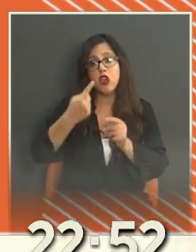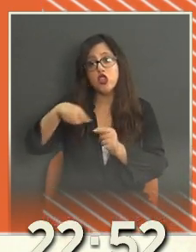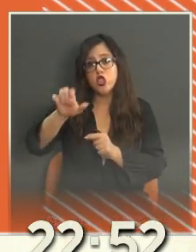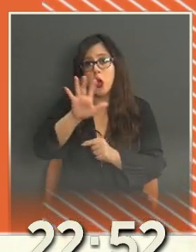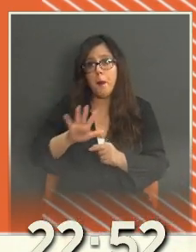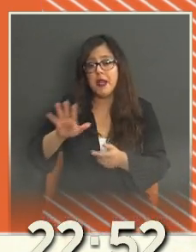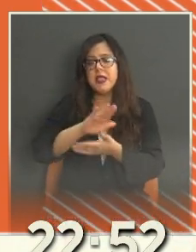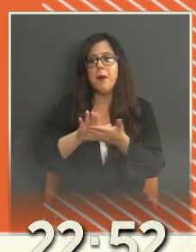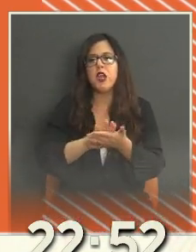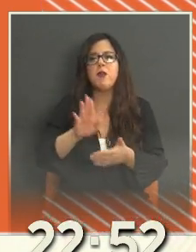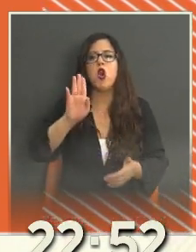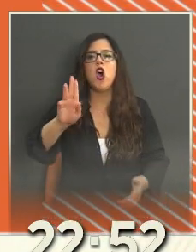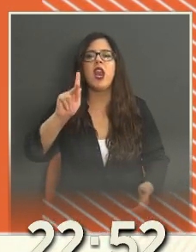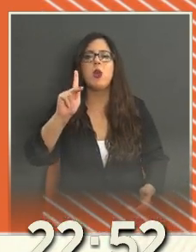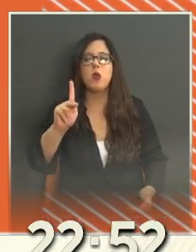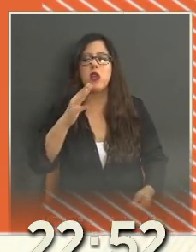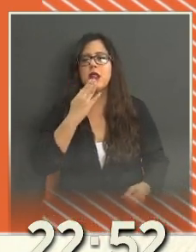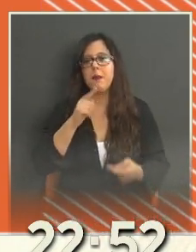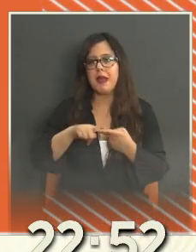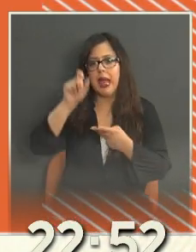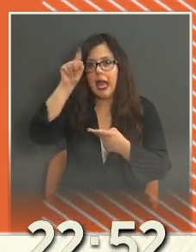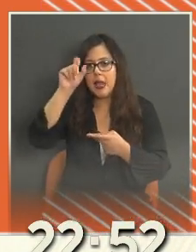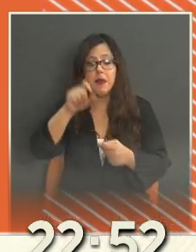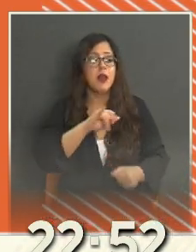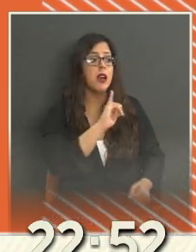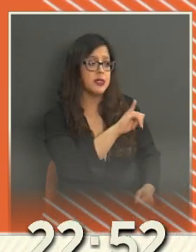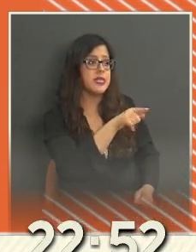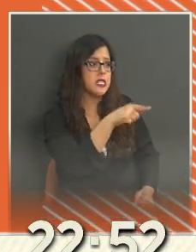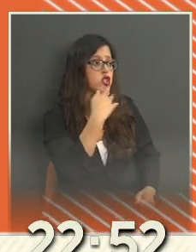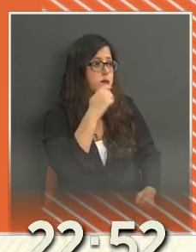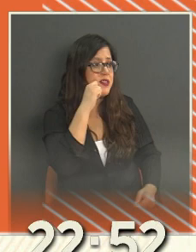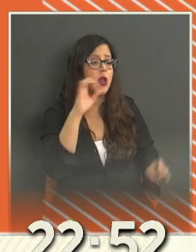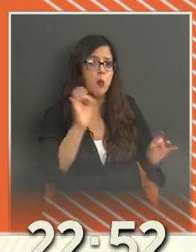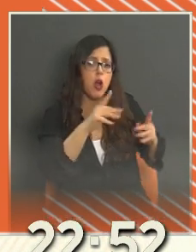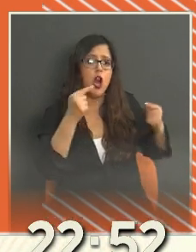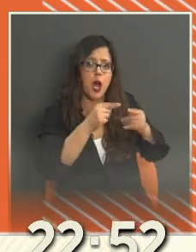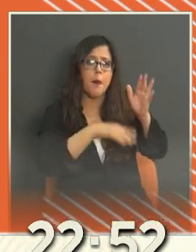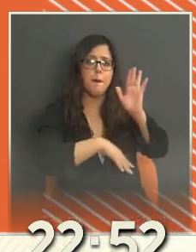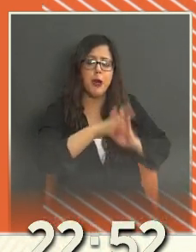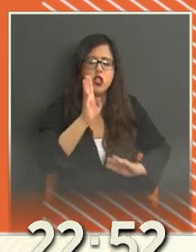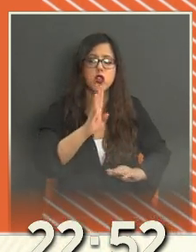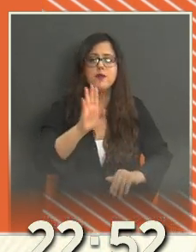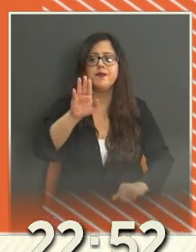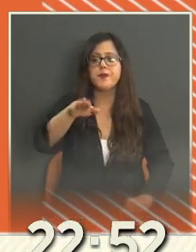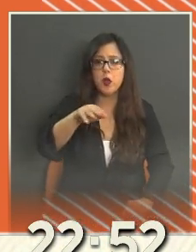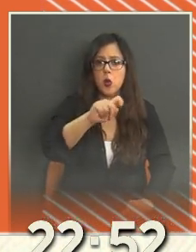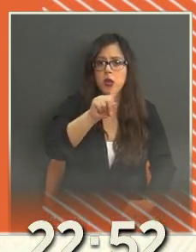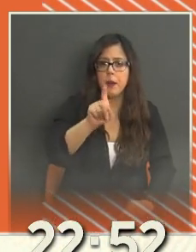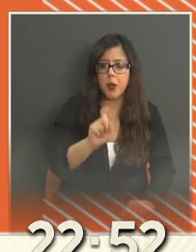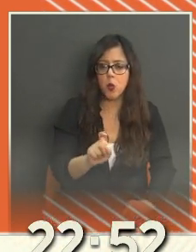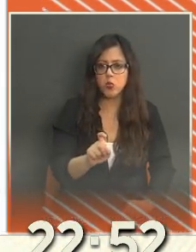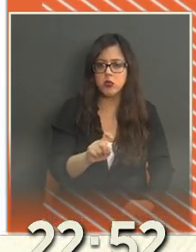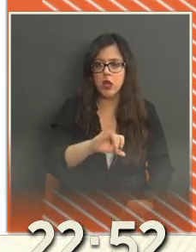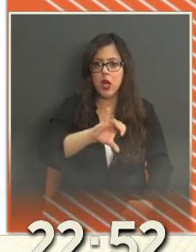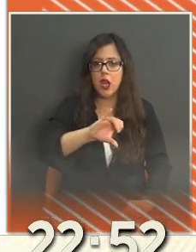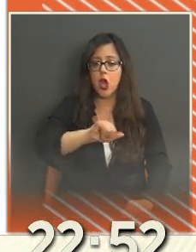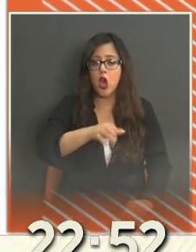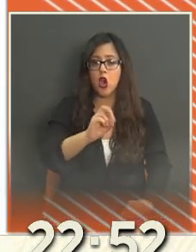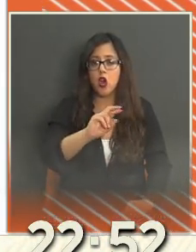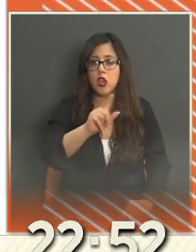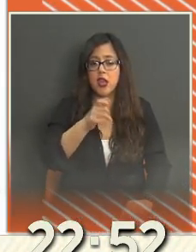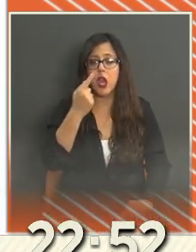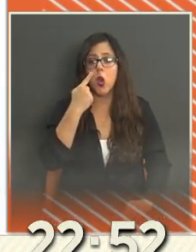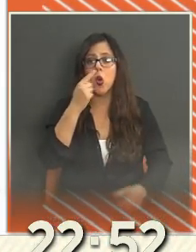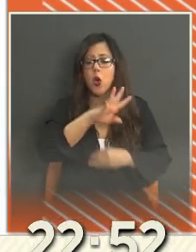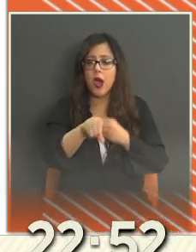o alemania no claro eso ya son palabras mayores evidentemente estaríamos un conflicto mayor porque para reaccionar lo mismo pero agregando